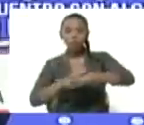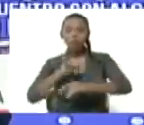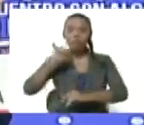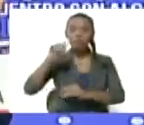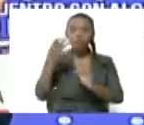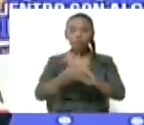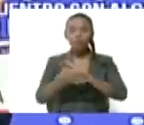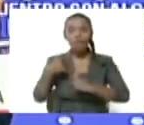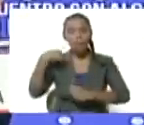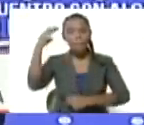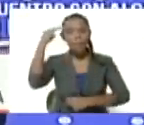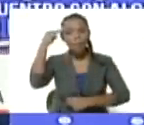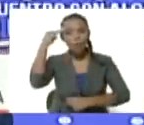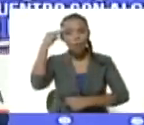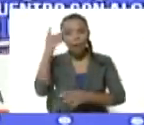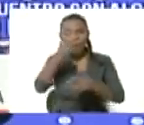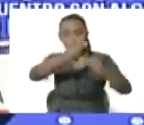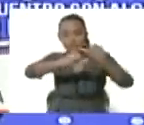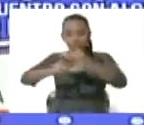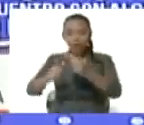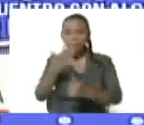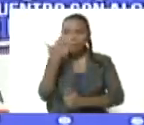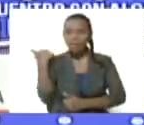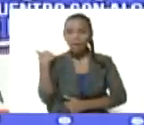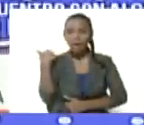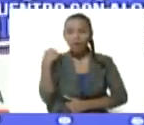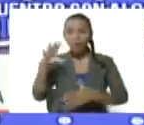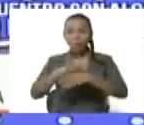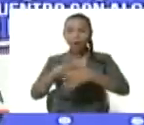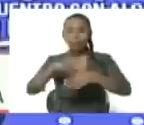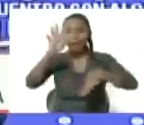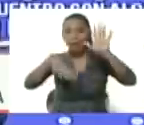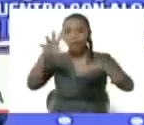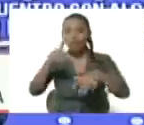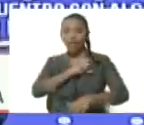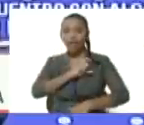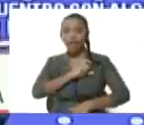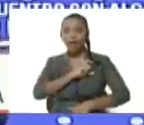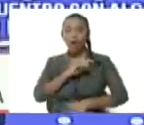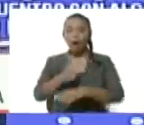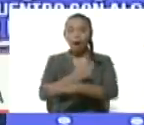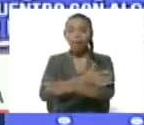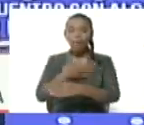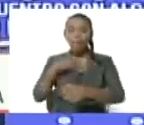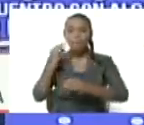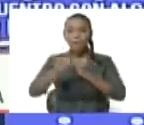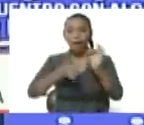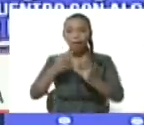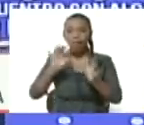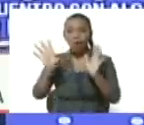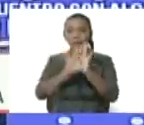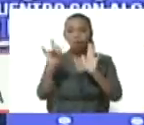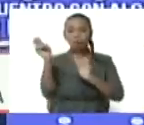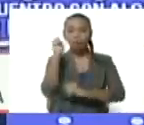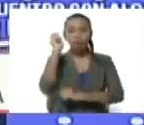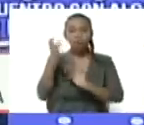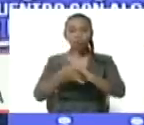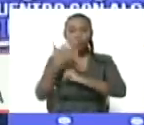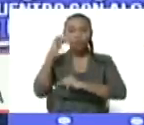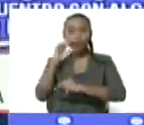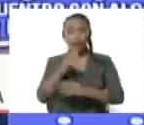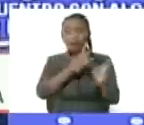Memoria y Cuenta el pasado martes 14 de enero ante la Asamblea Nacional Constituyente. Y la agenda de